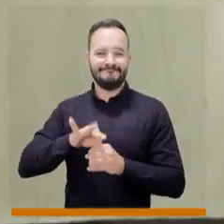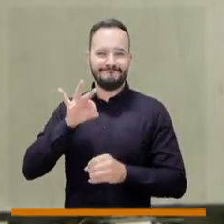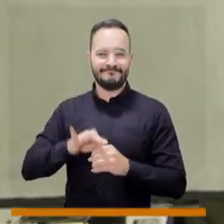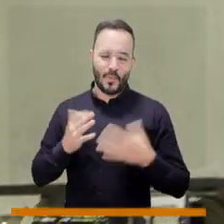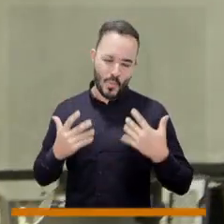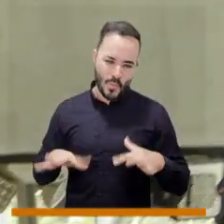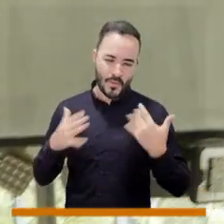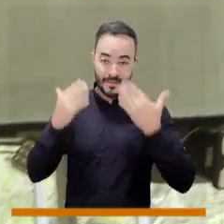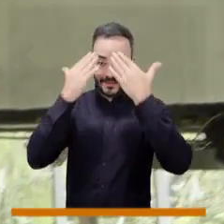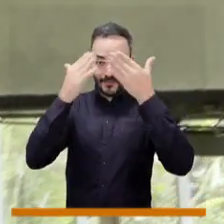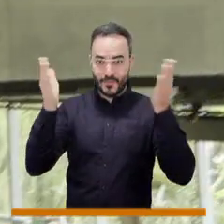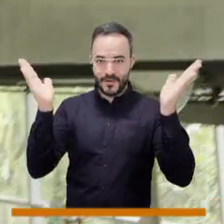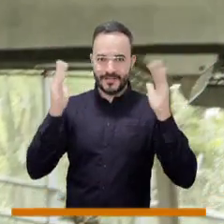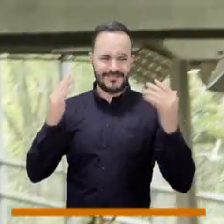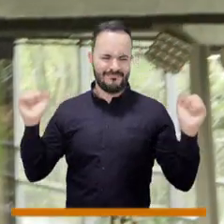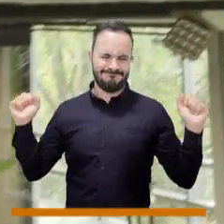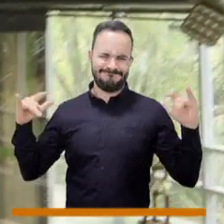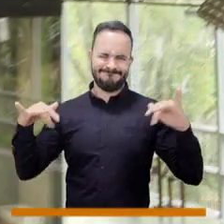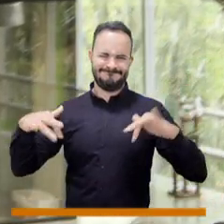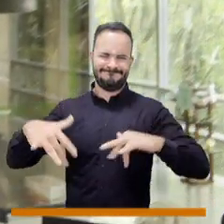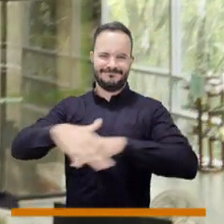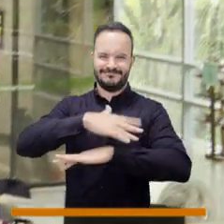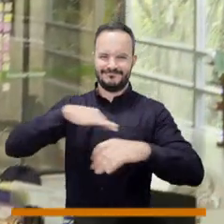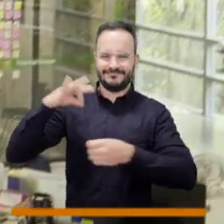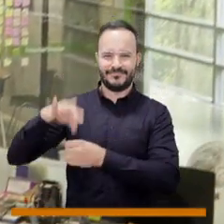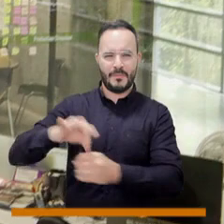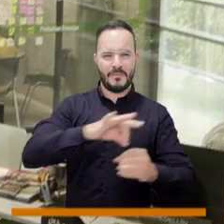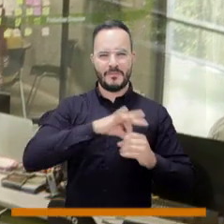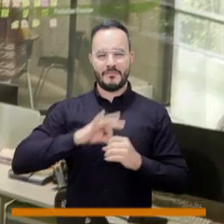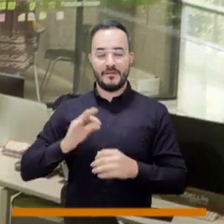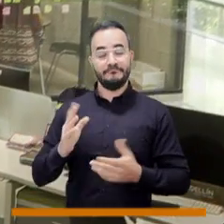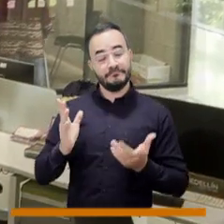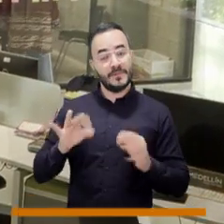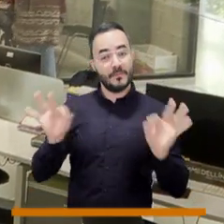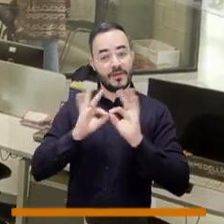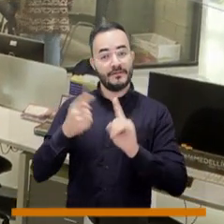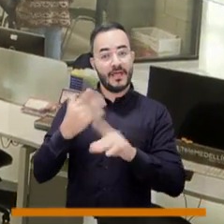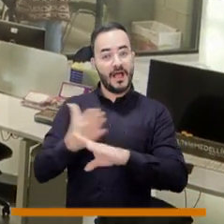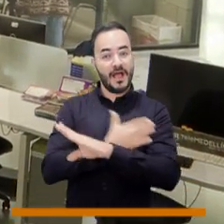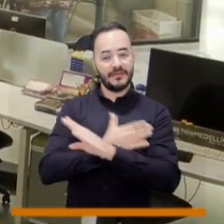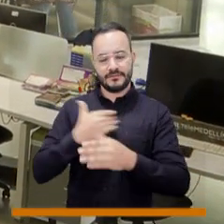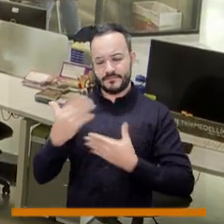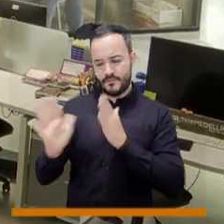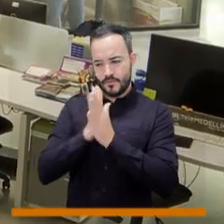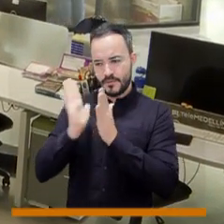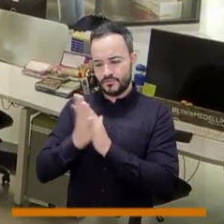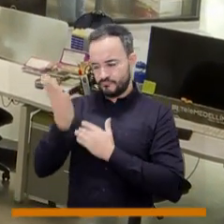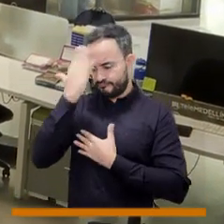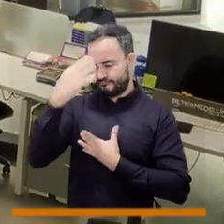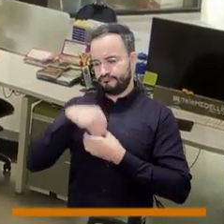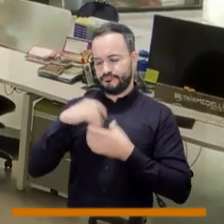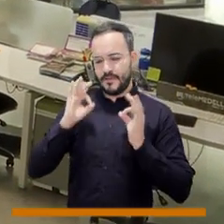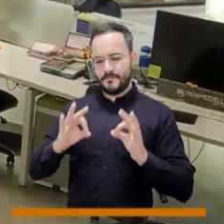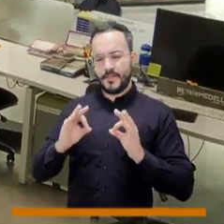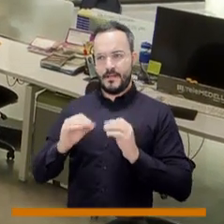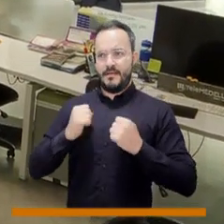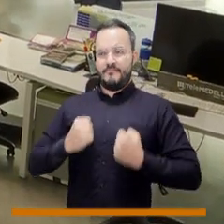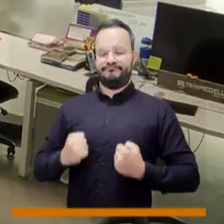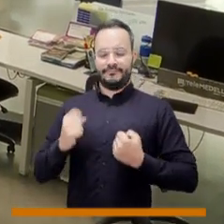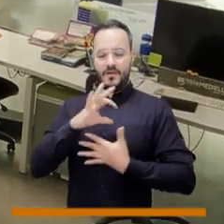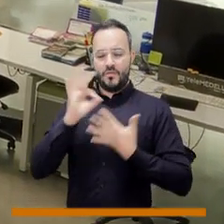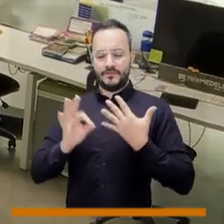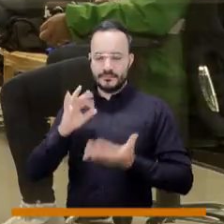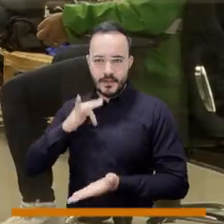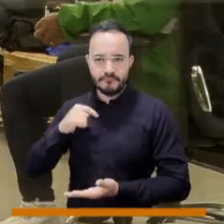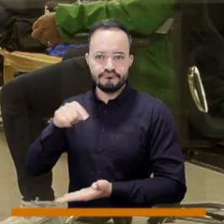más requiere de unos ciudadanos bien informados, responsables, coherentes con este sagrado deber de votar.